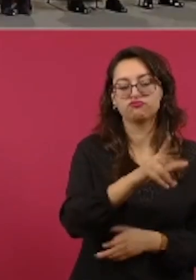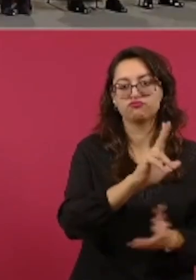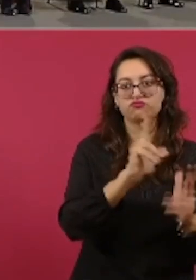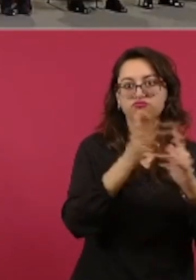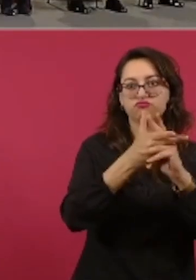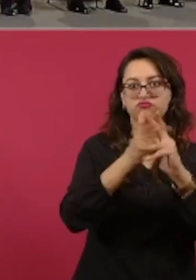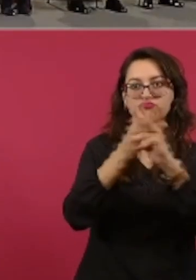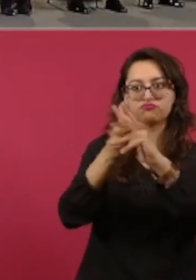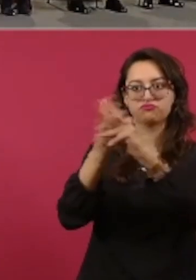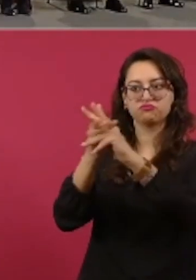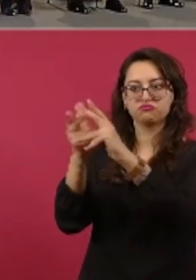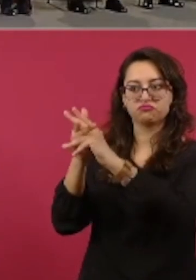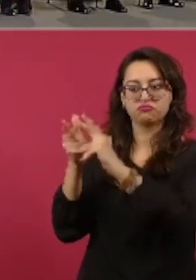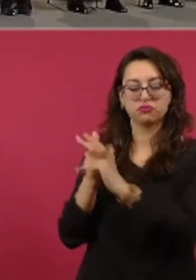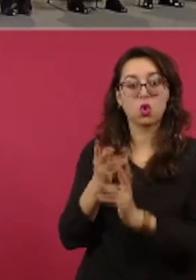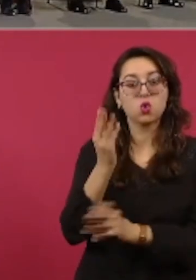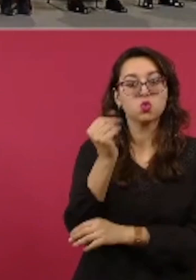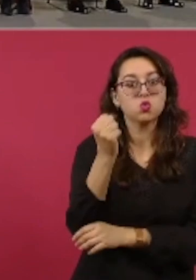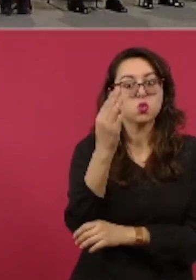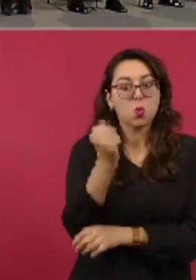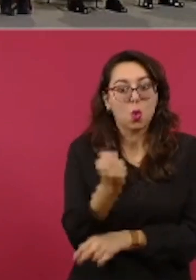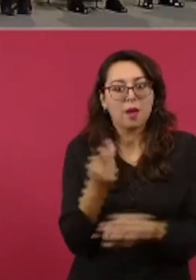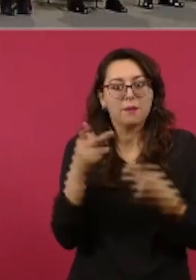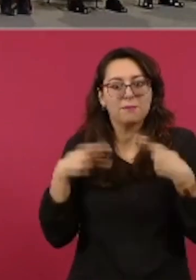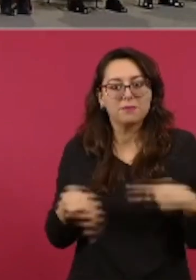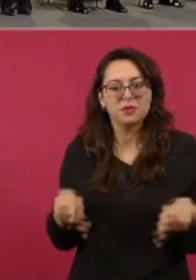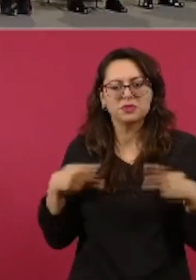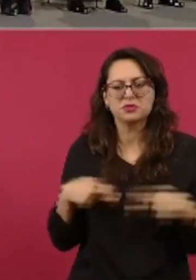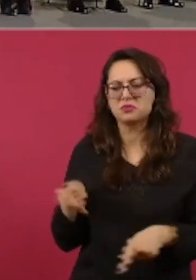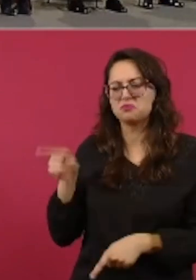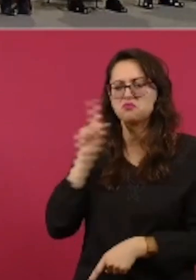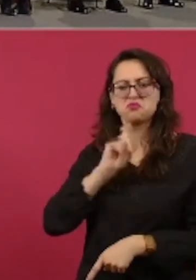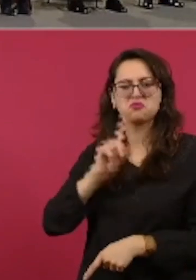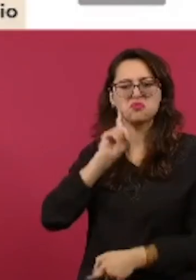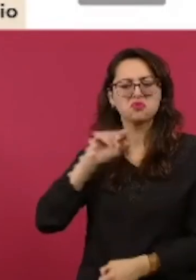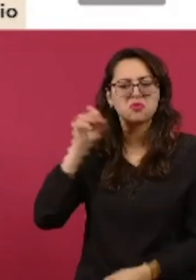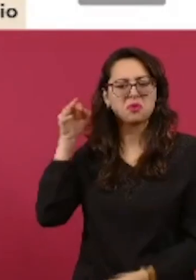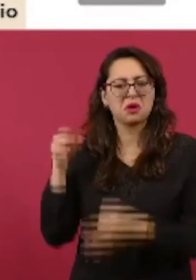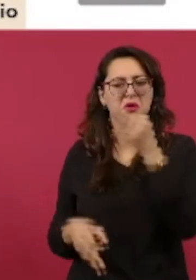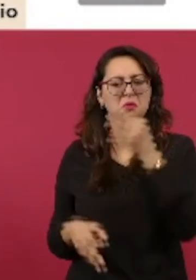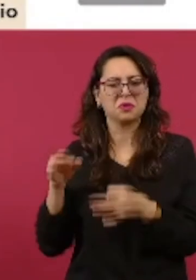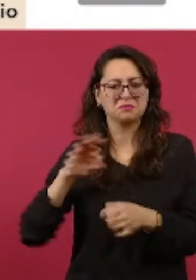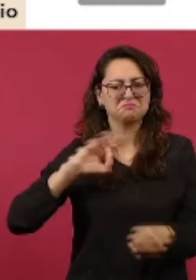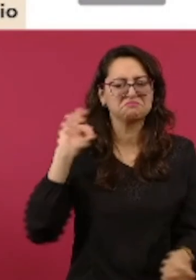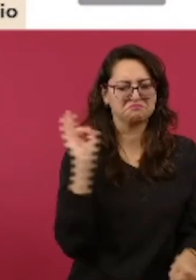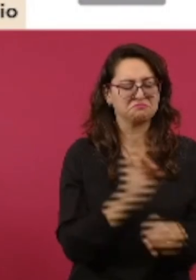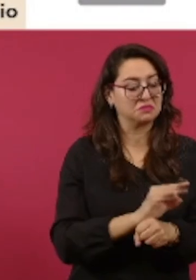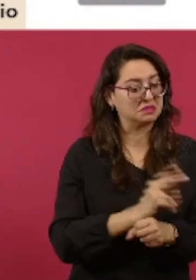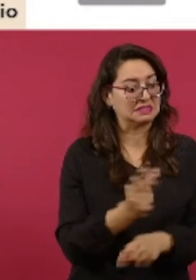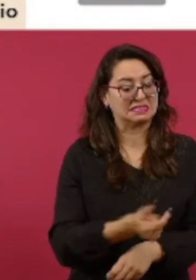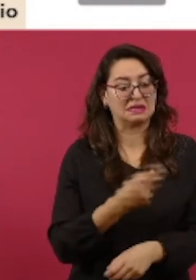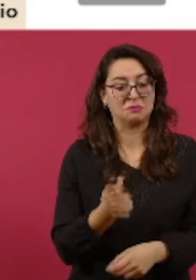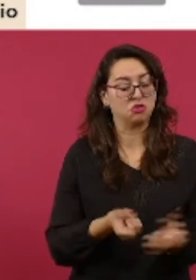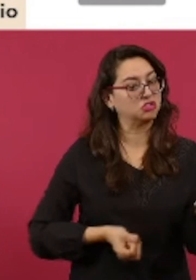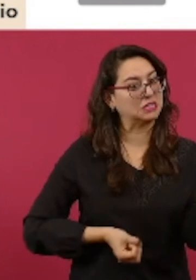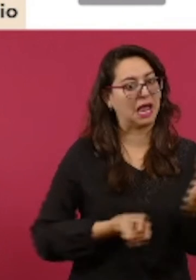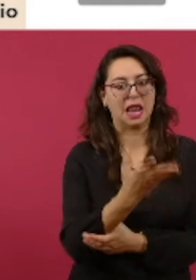en agravio de nueve personas, ordenando su libertad en un plazo de tres horas.